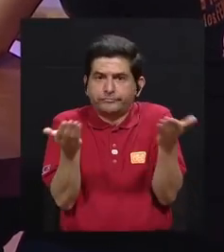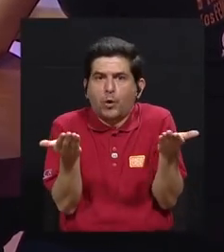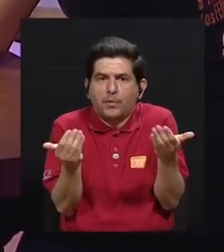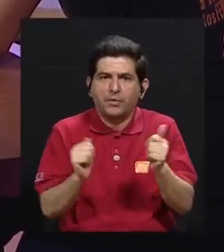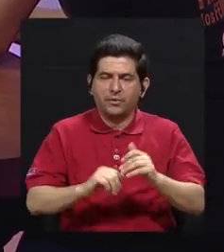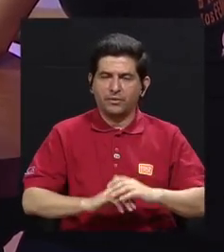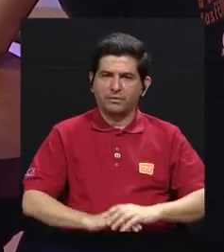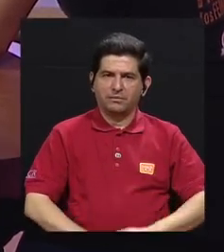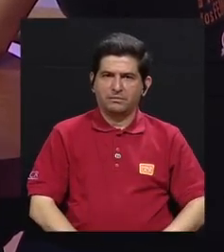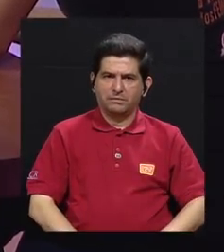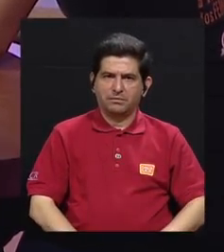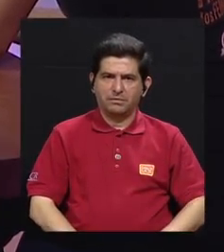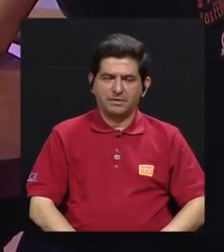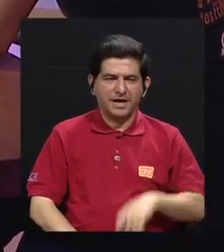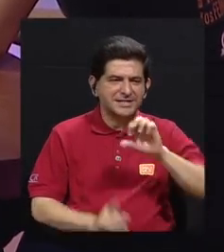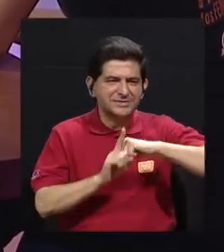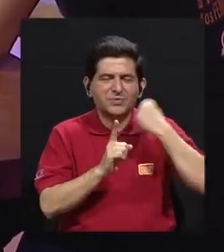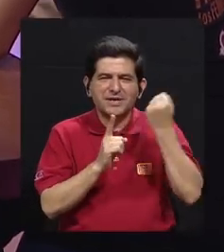de cómo es